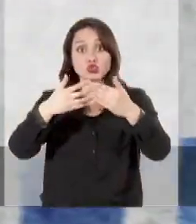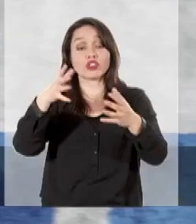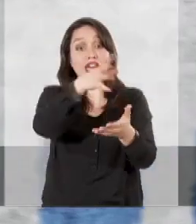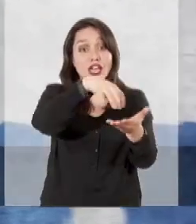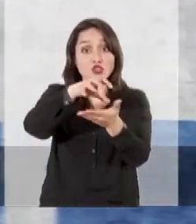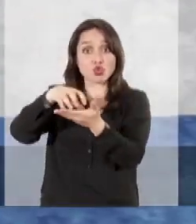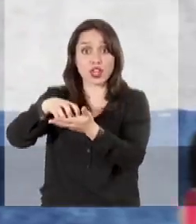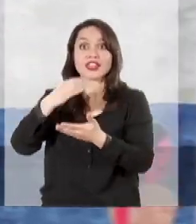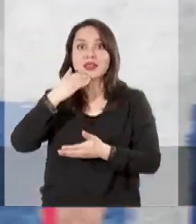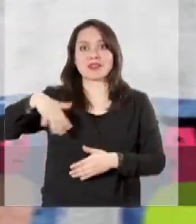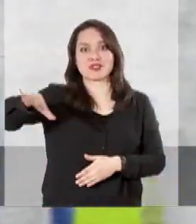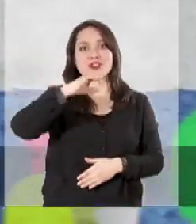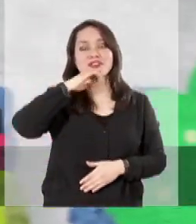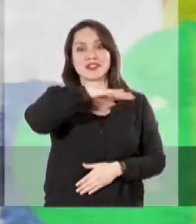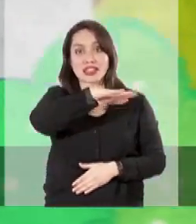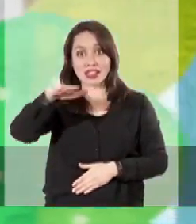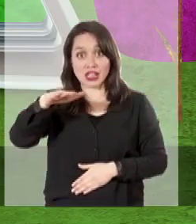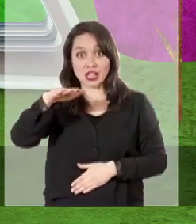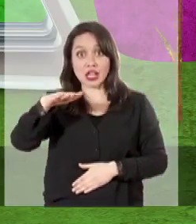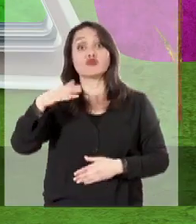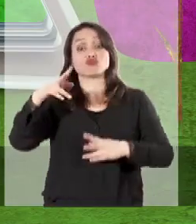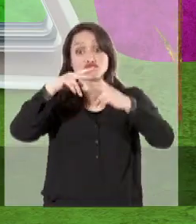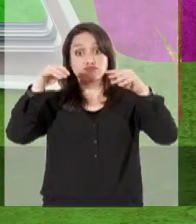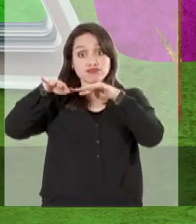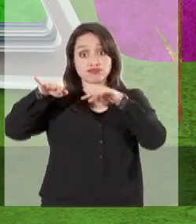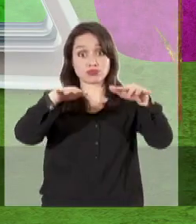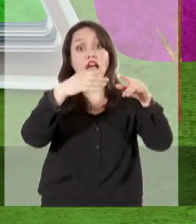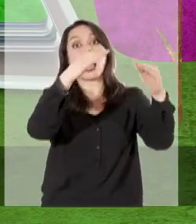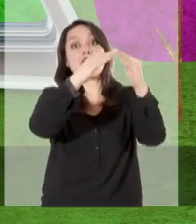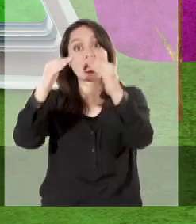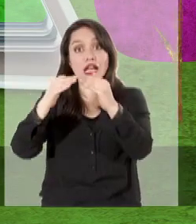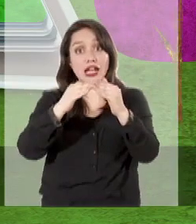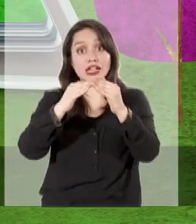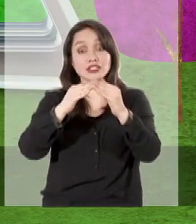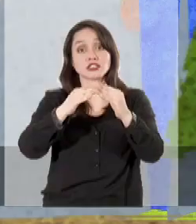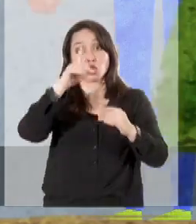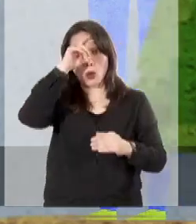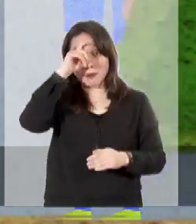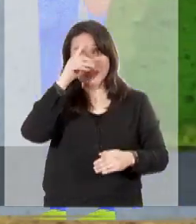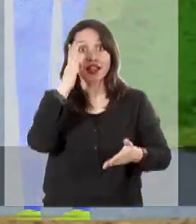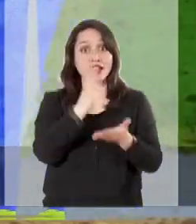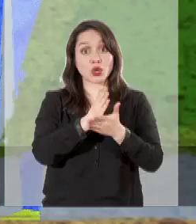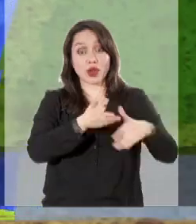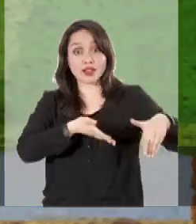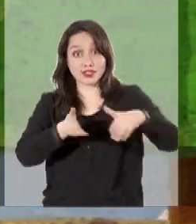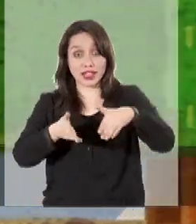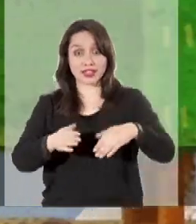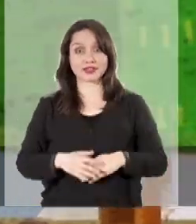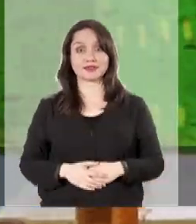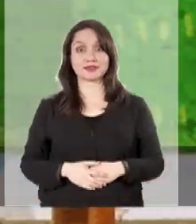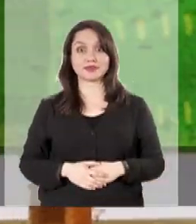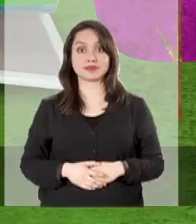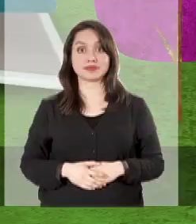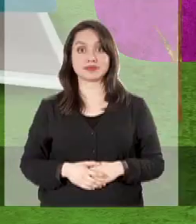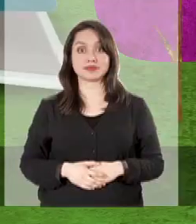en nuestras ciudades y zonas rurales, abasteciendo de electricidad a nuestras casas, hospitales, escuelas y